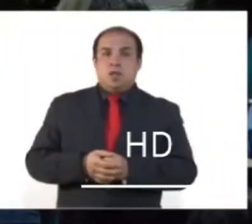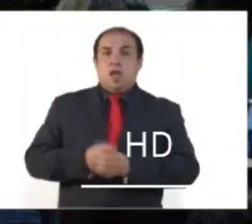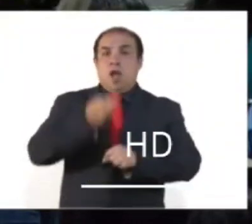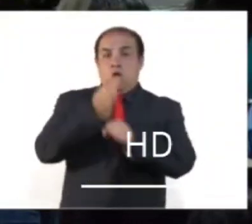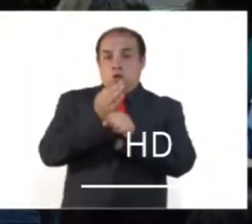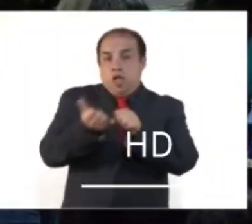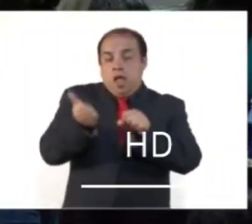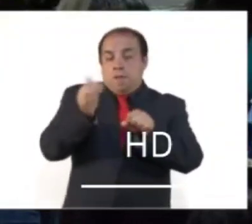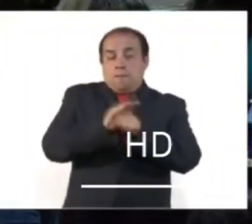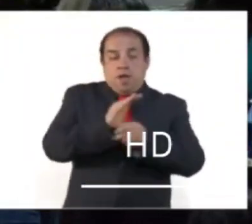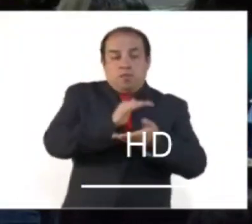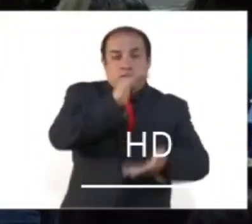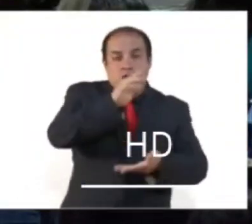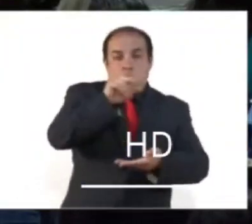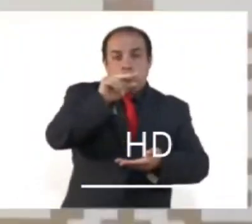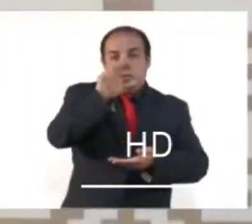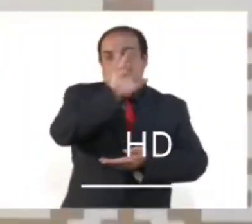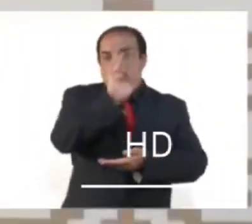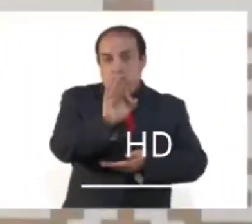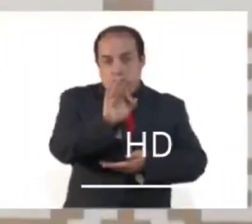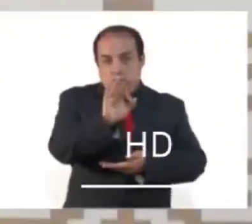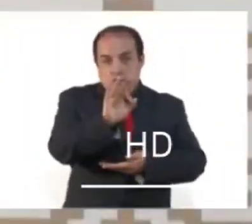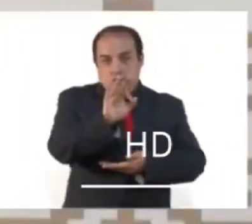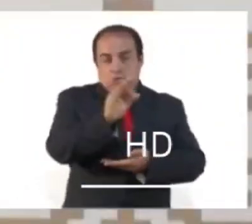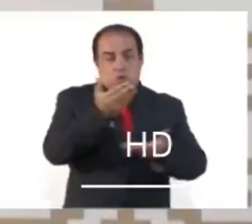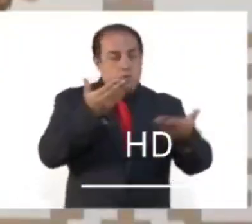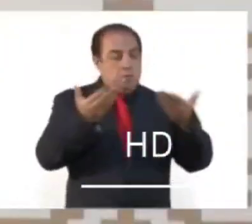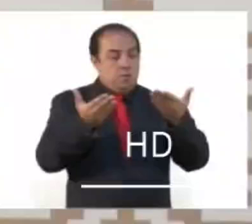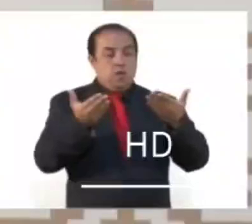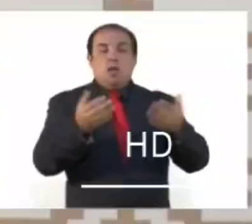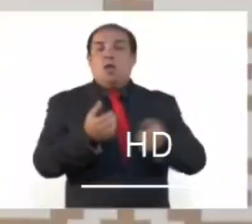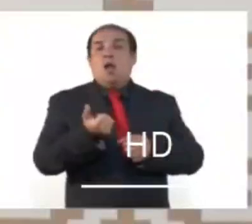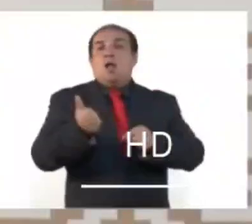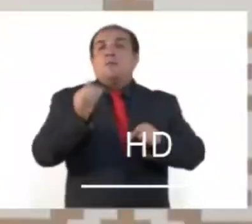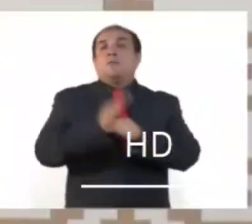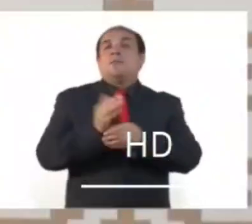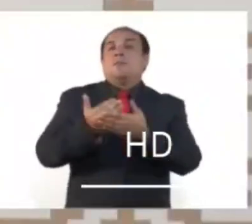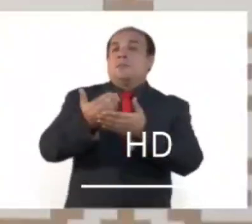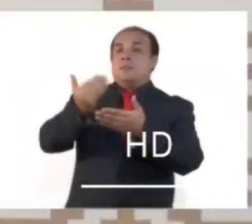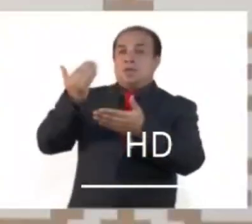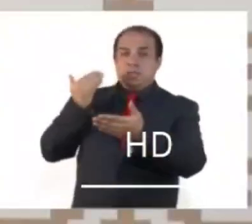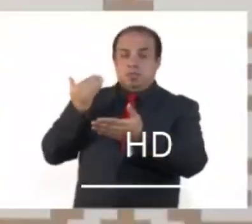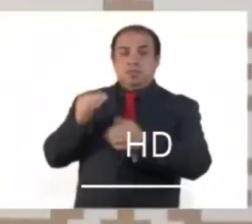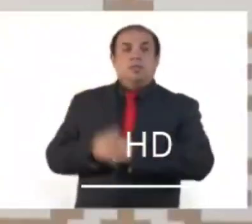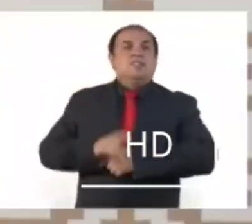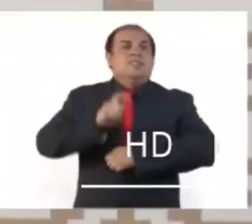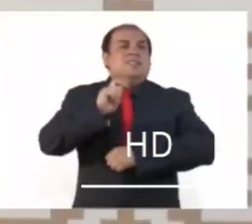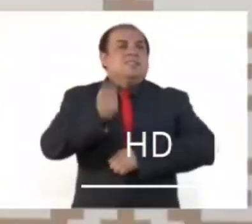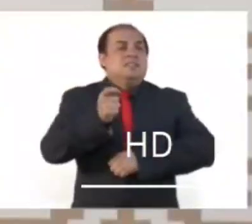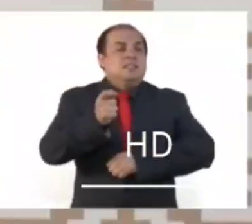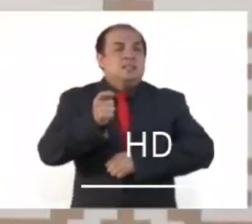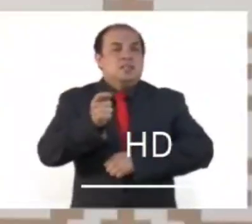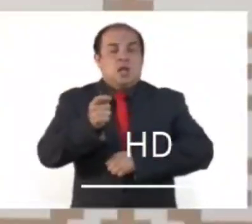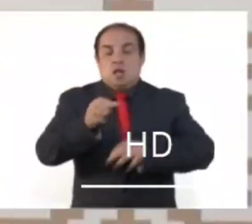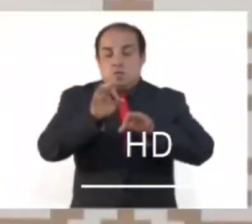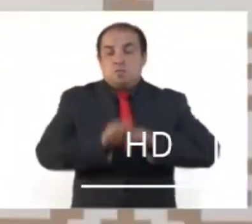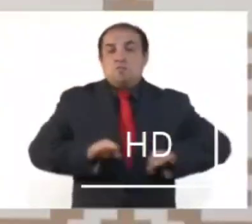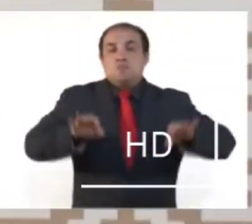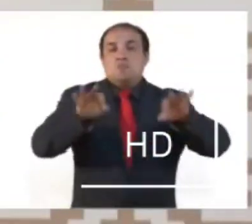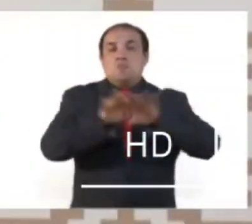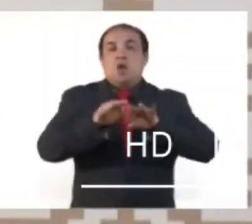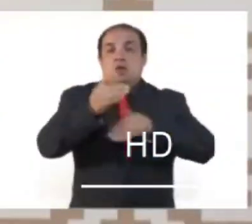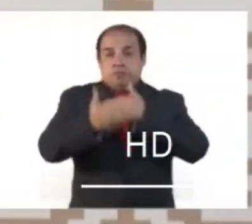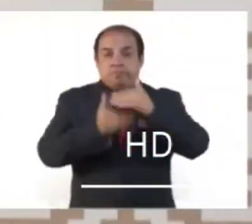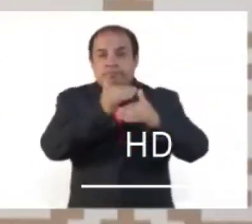esta administración en un 80% respecto de la administración pasada, lo cual es un salto muy